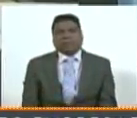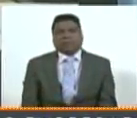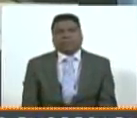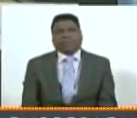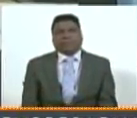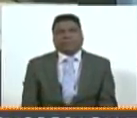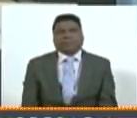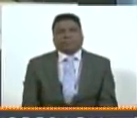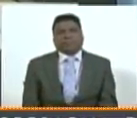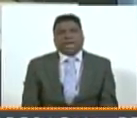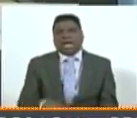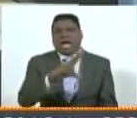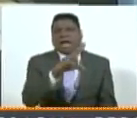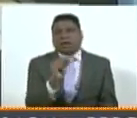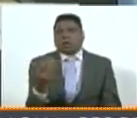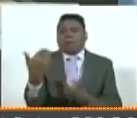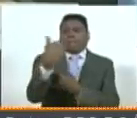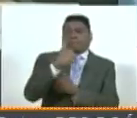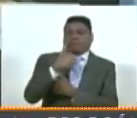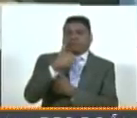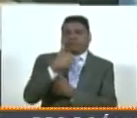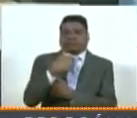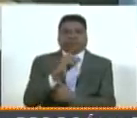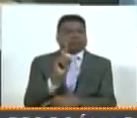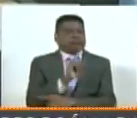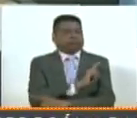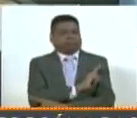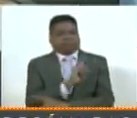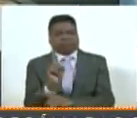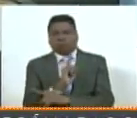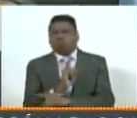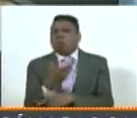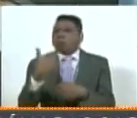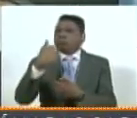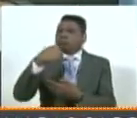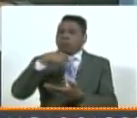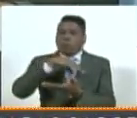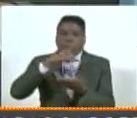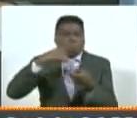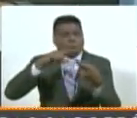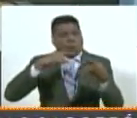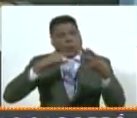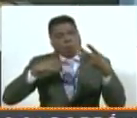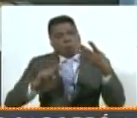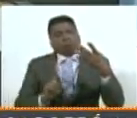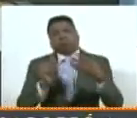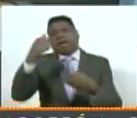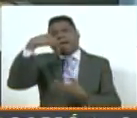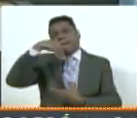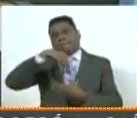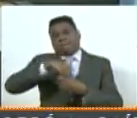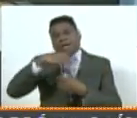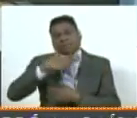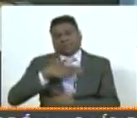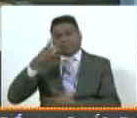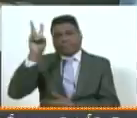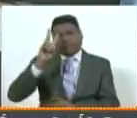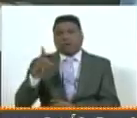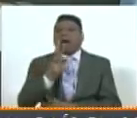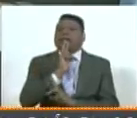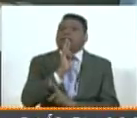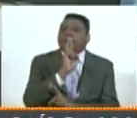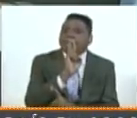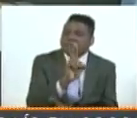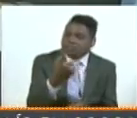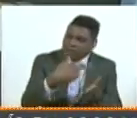a la no injerencia en los asuntos internos del país repito a la no